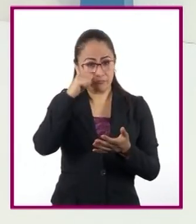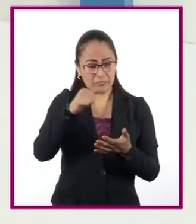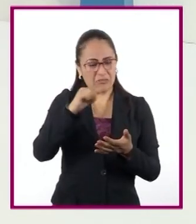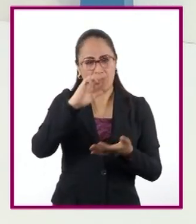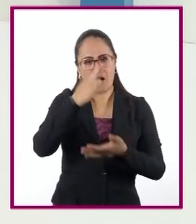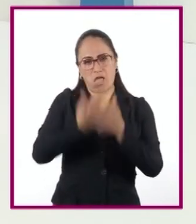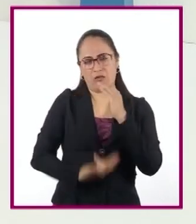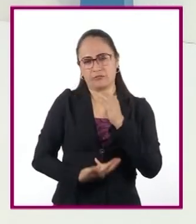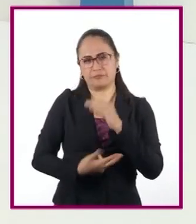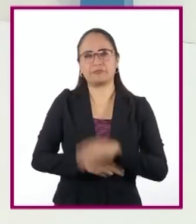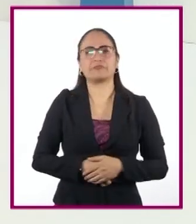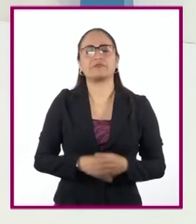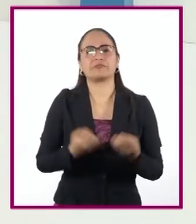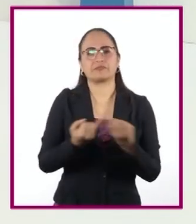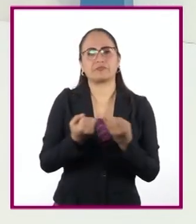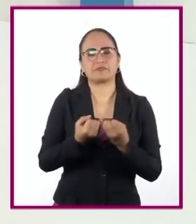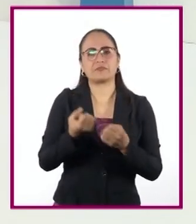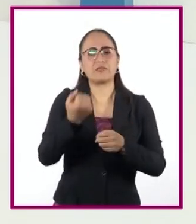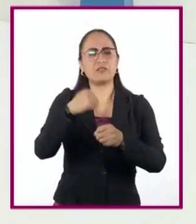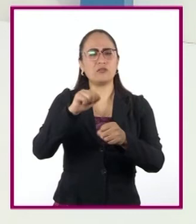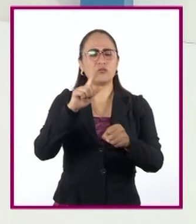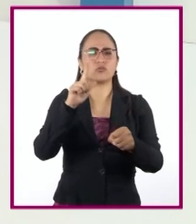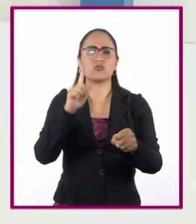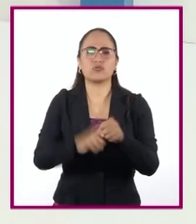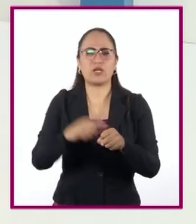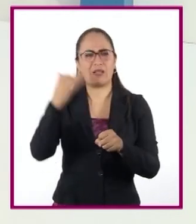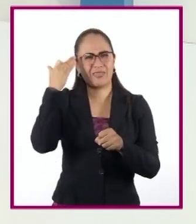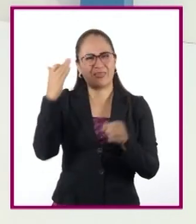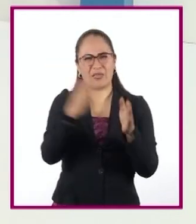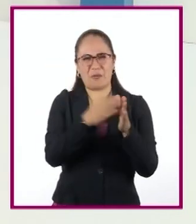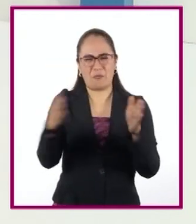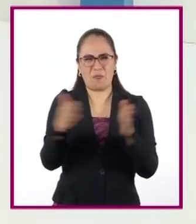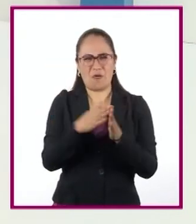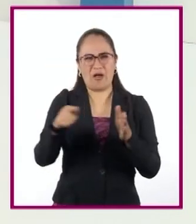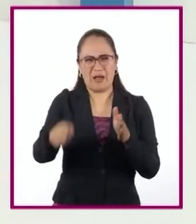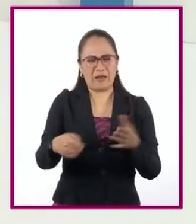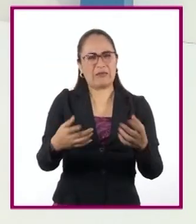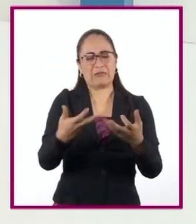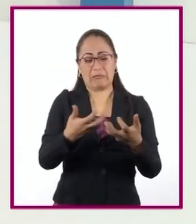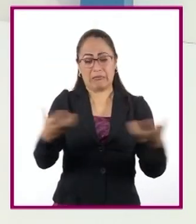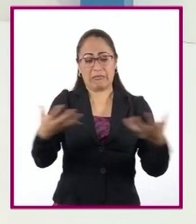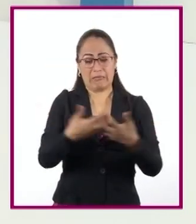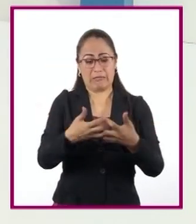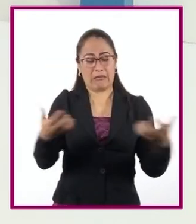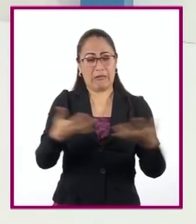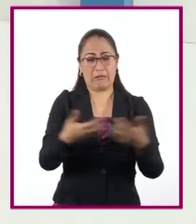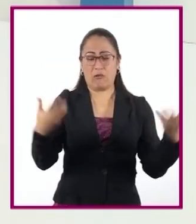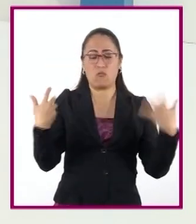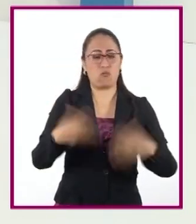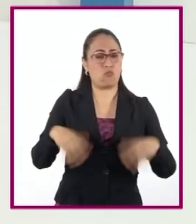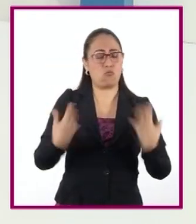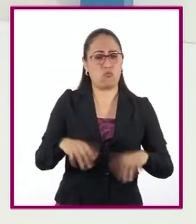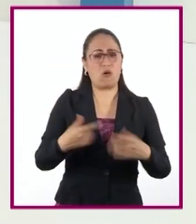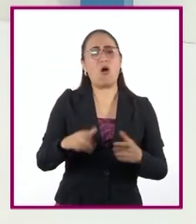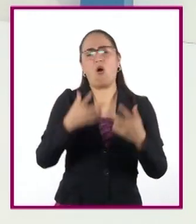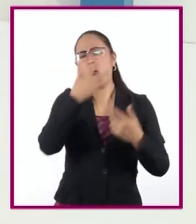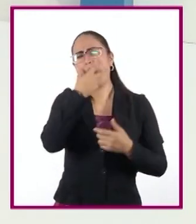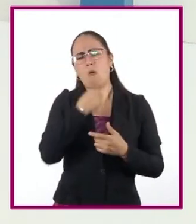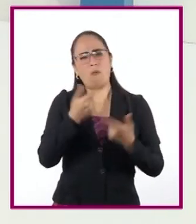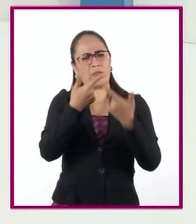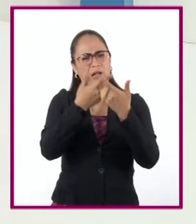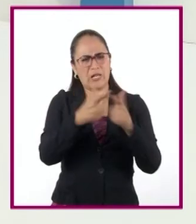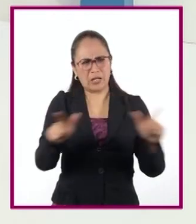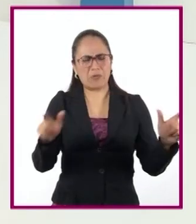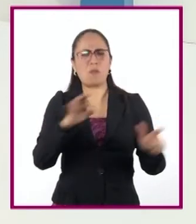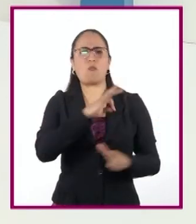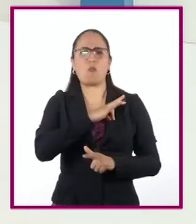En el ámbito social, en la era colonial la tierra era abundante y todo hombre libre tenía la oportunidad de